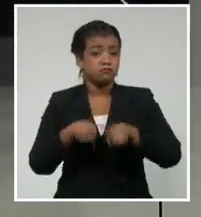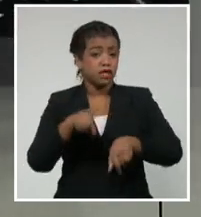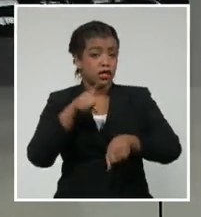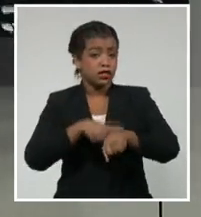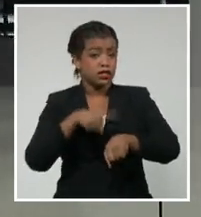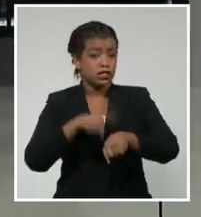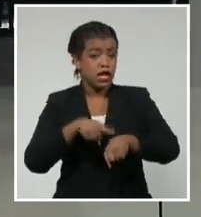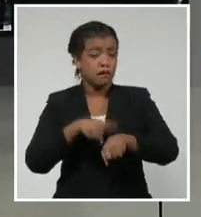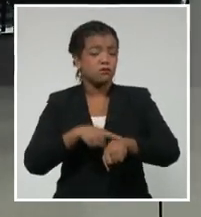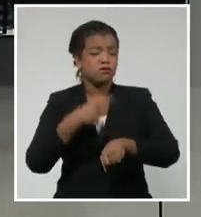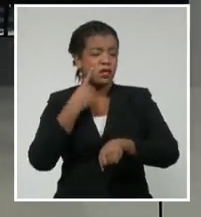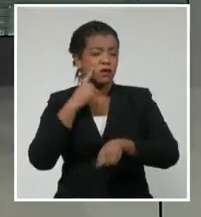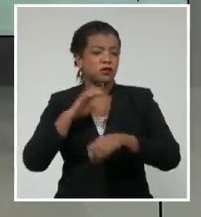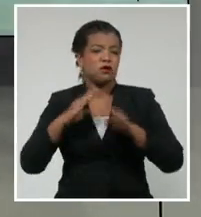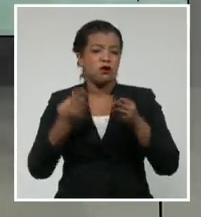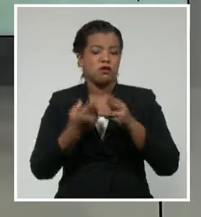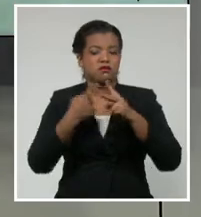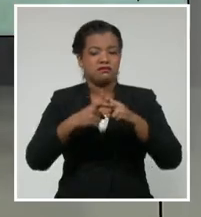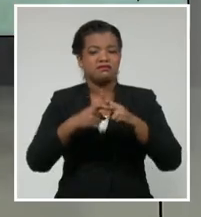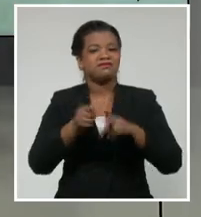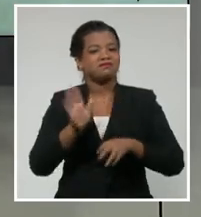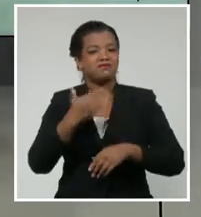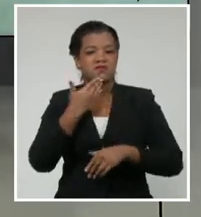pone todo en su lugar así me despido buenas noches